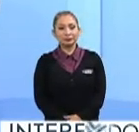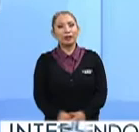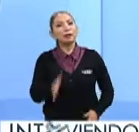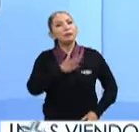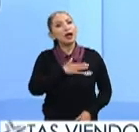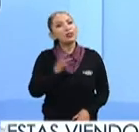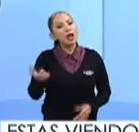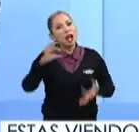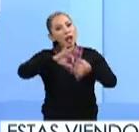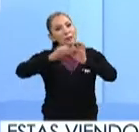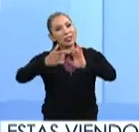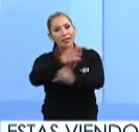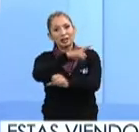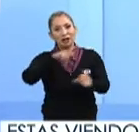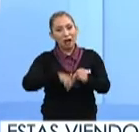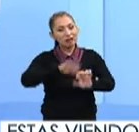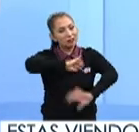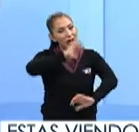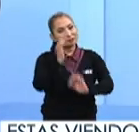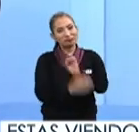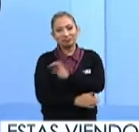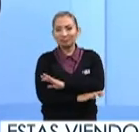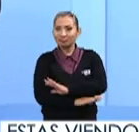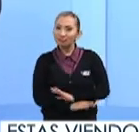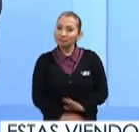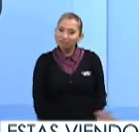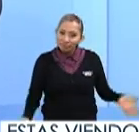Bueno, pues la Olimpiada Nacional llegó a su